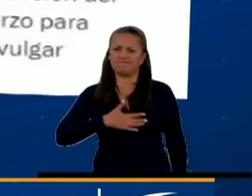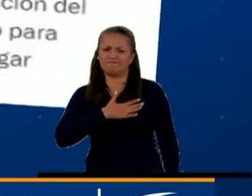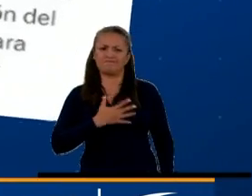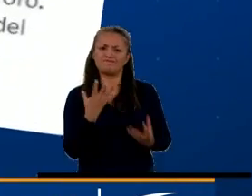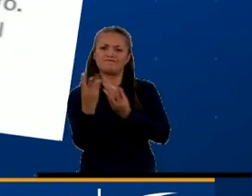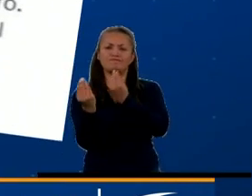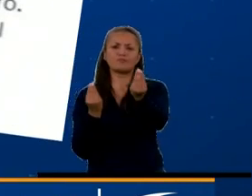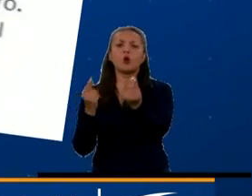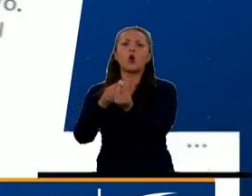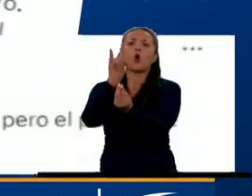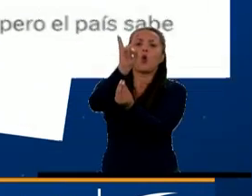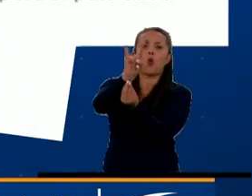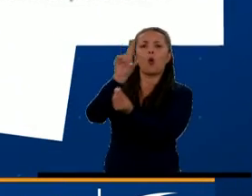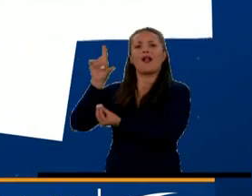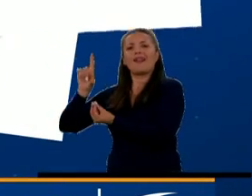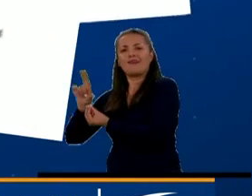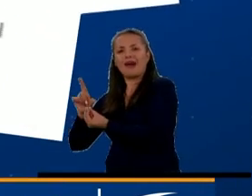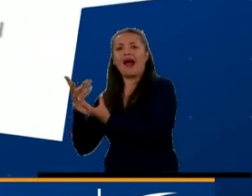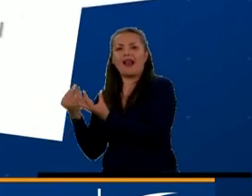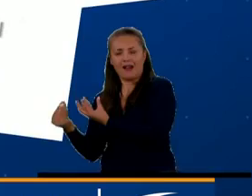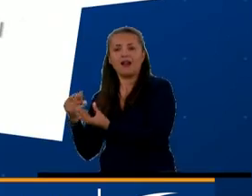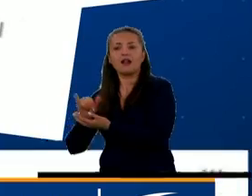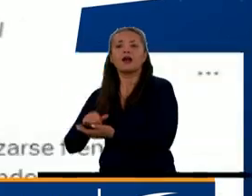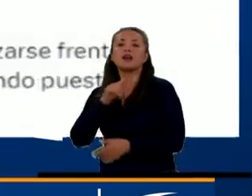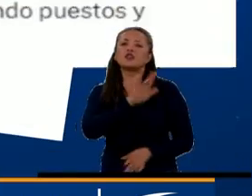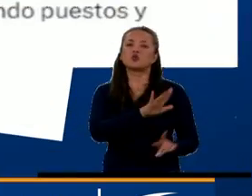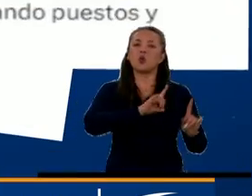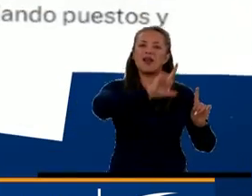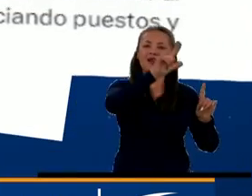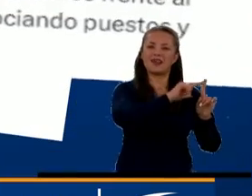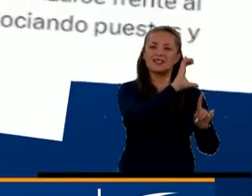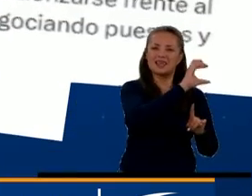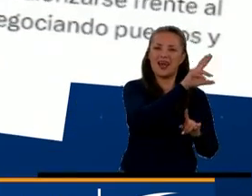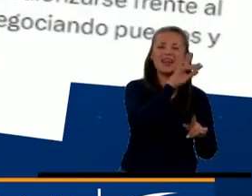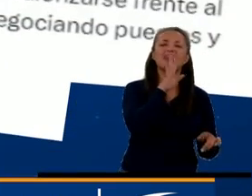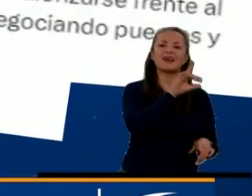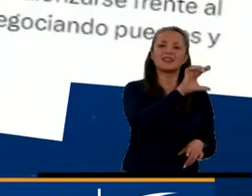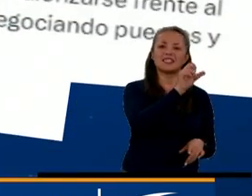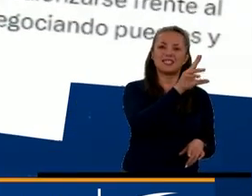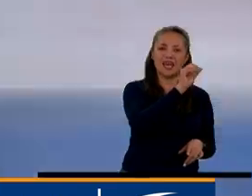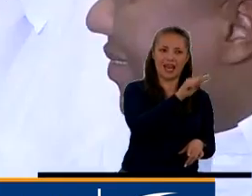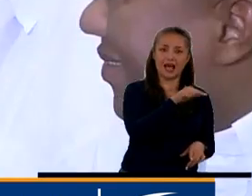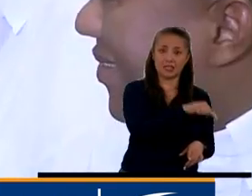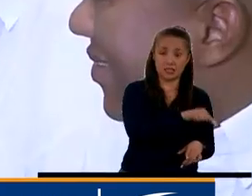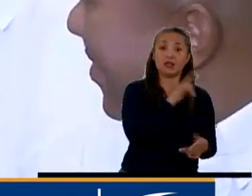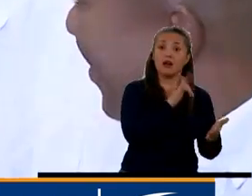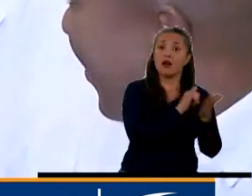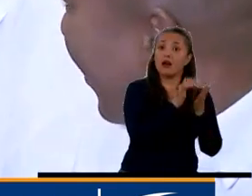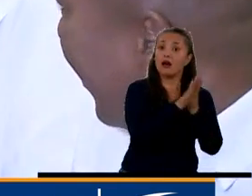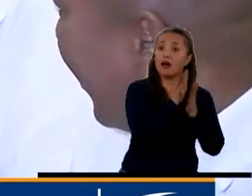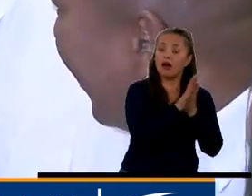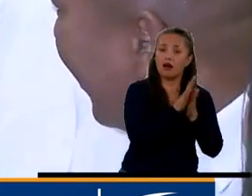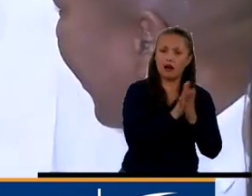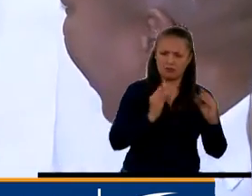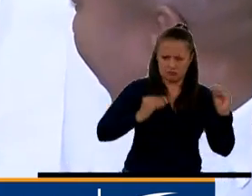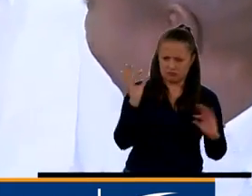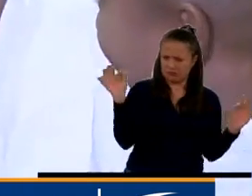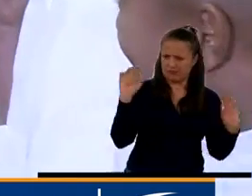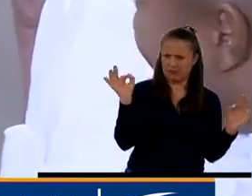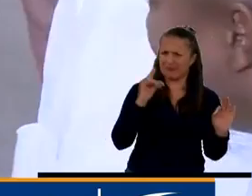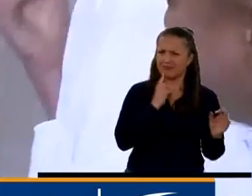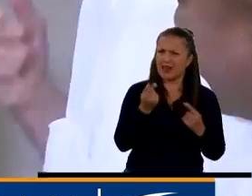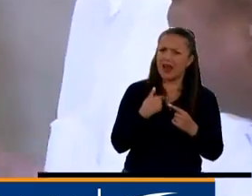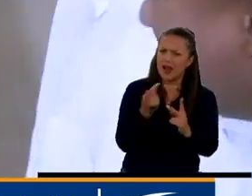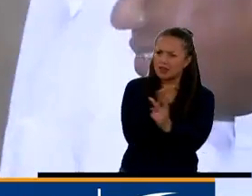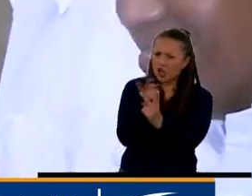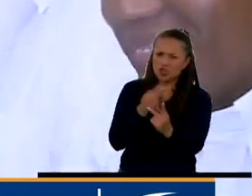partidos de la u y liberal en ellos el líder natural de cambio radical Germán Vargas yas desmintió posible re reuniones con ambos presidentes